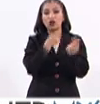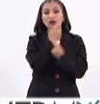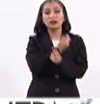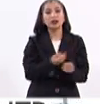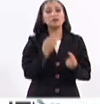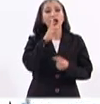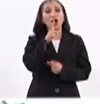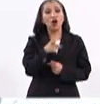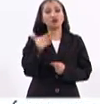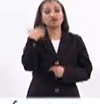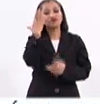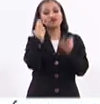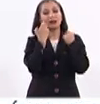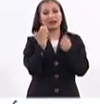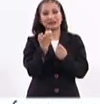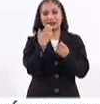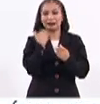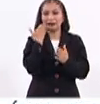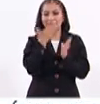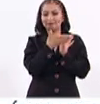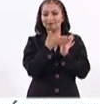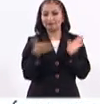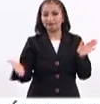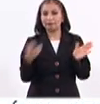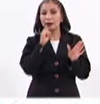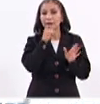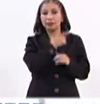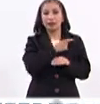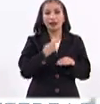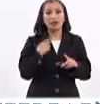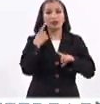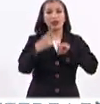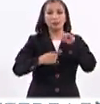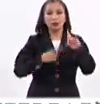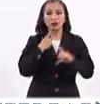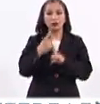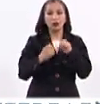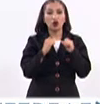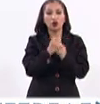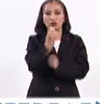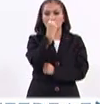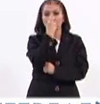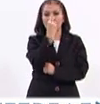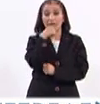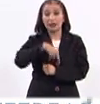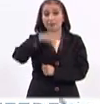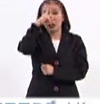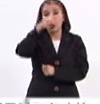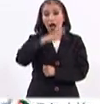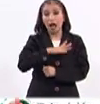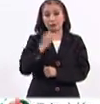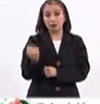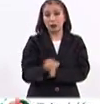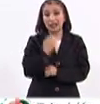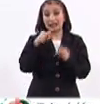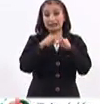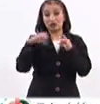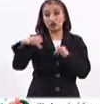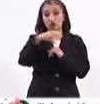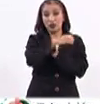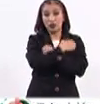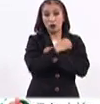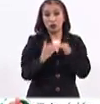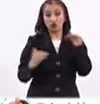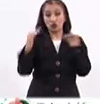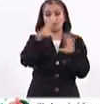tengan una mejor formación en esta etapa. Por supuesto, tiene que ver con el deporte y con la alimentación. En México existen, por fortuna, instituciones de